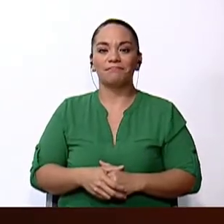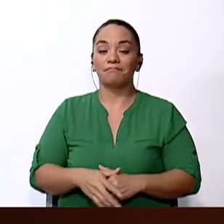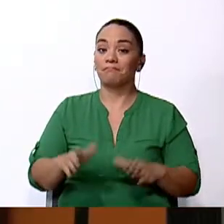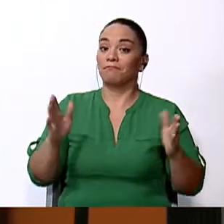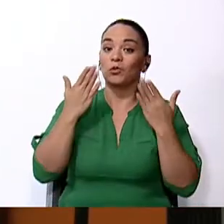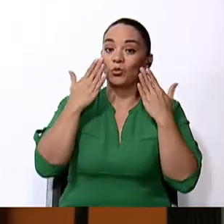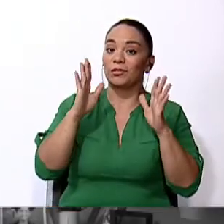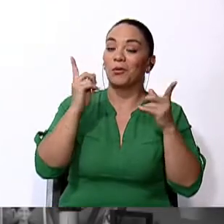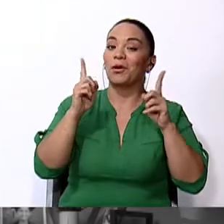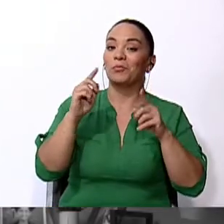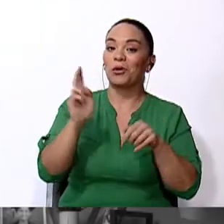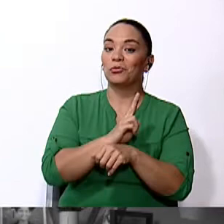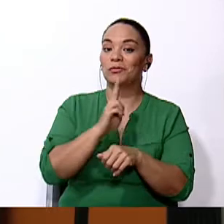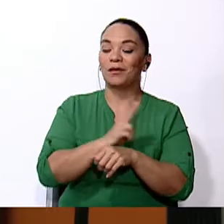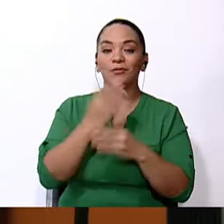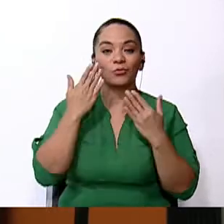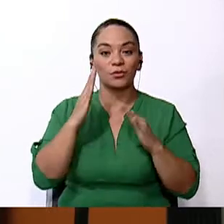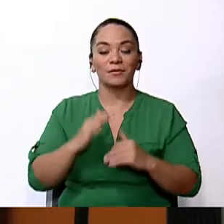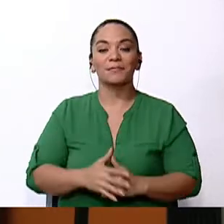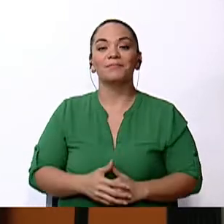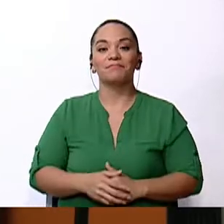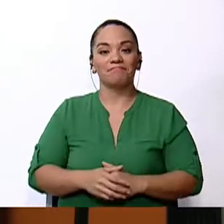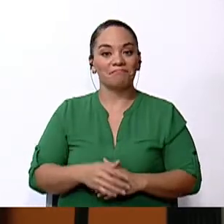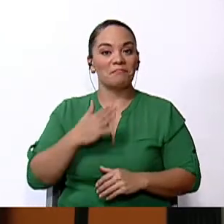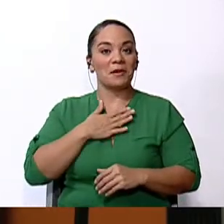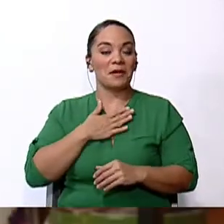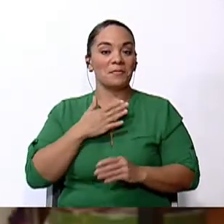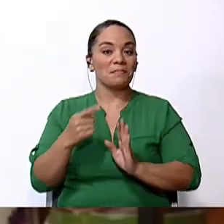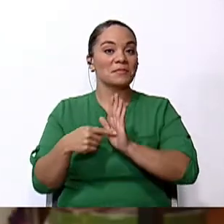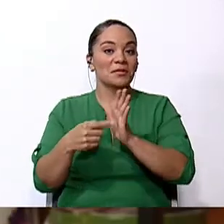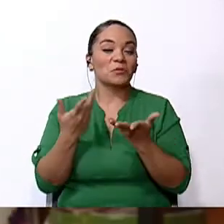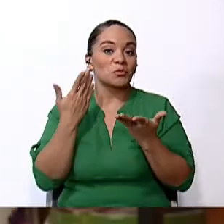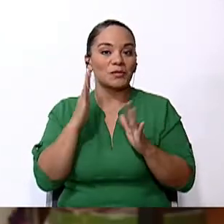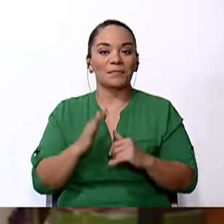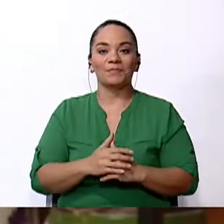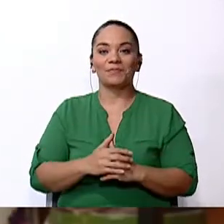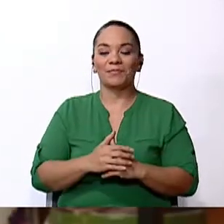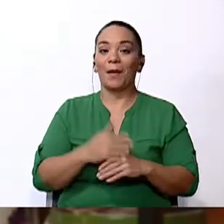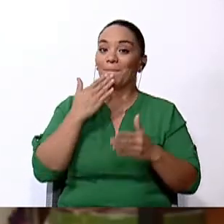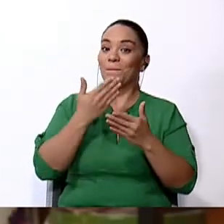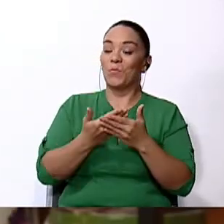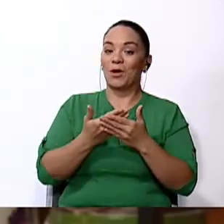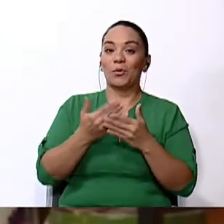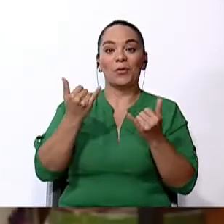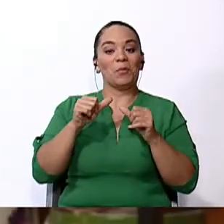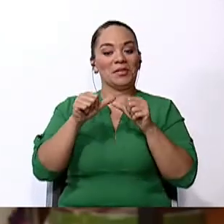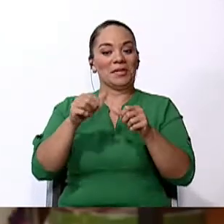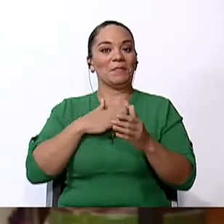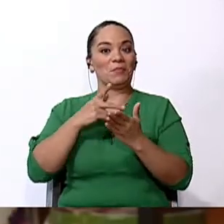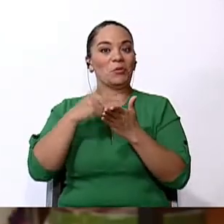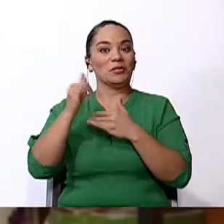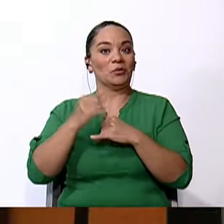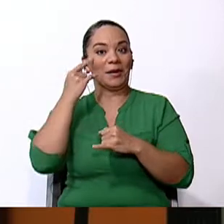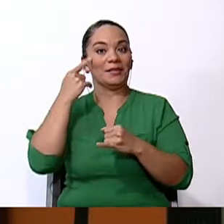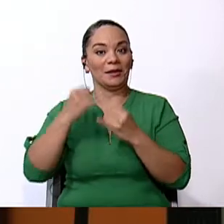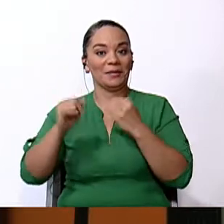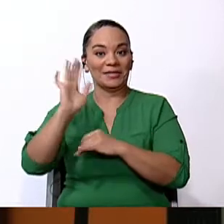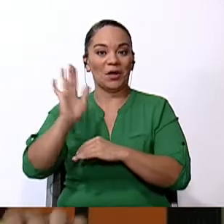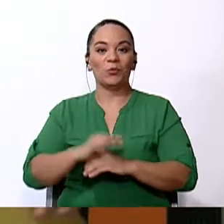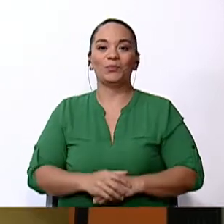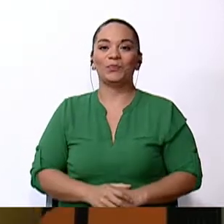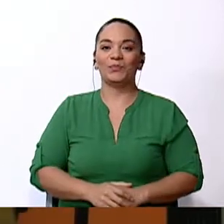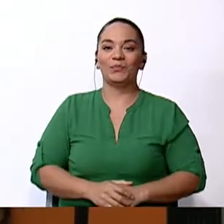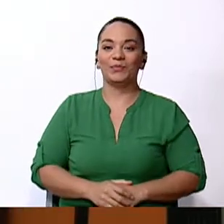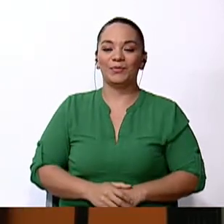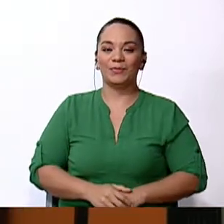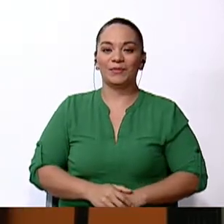cuál voy a usar para mi presentación. Bueno, los dejo para seguir con mi proyecto, a ver si termino, ¿está bien? ¡Chao!